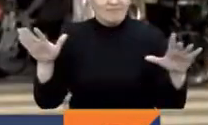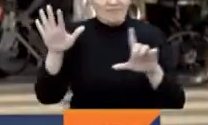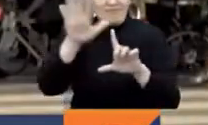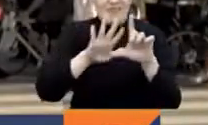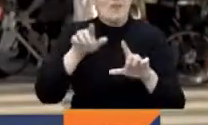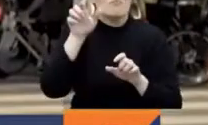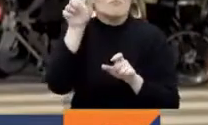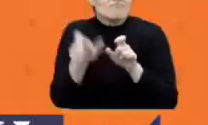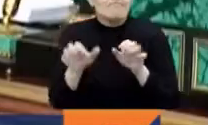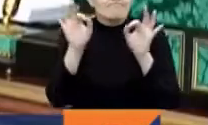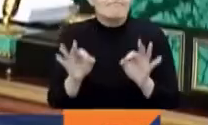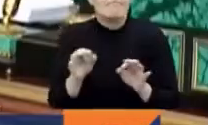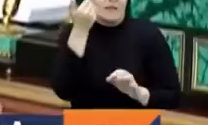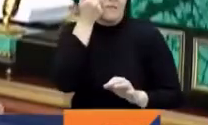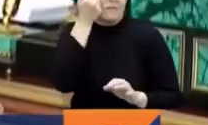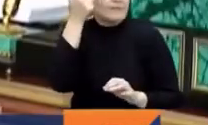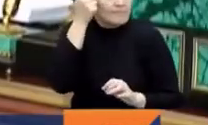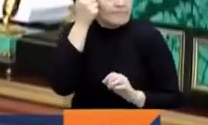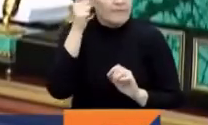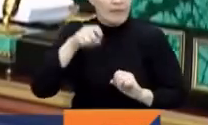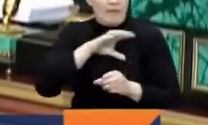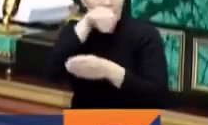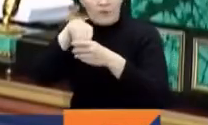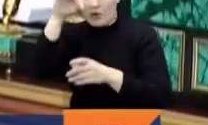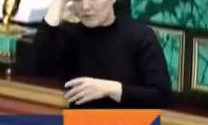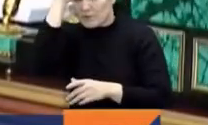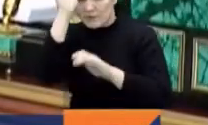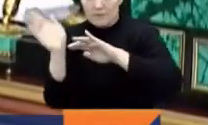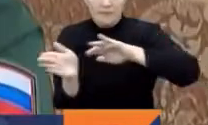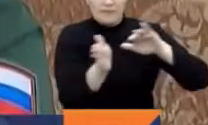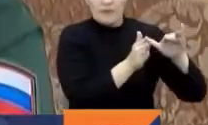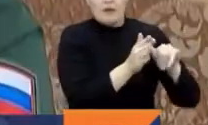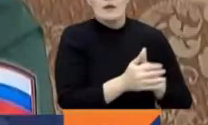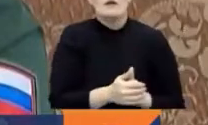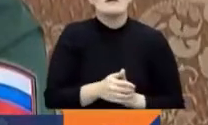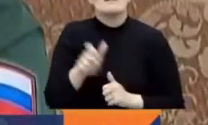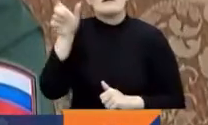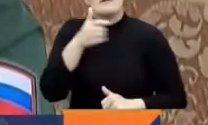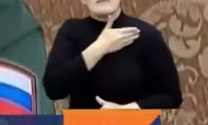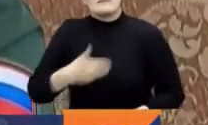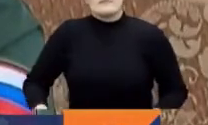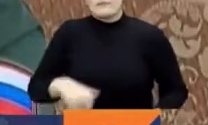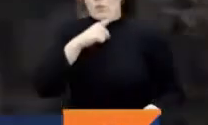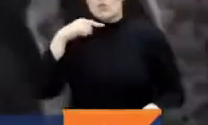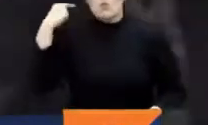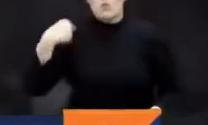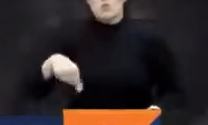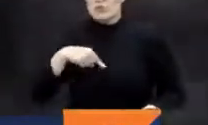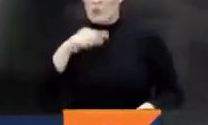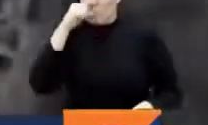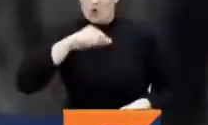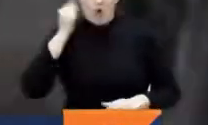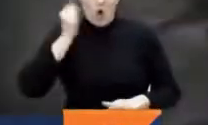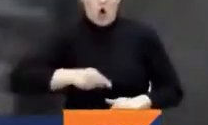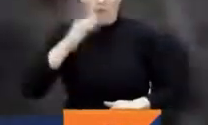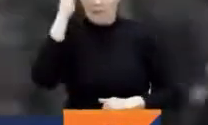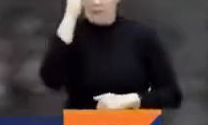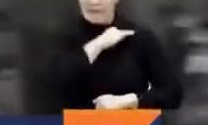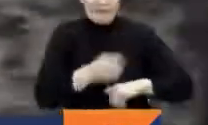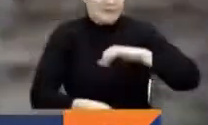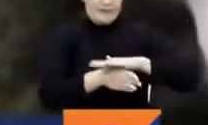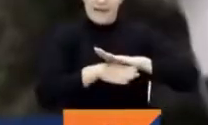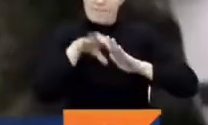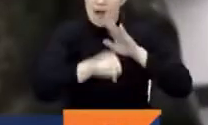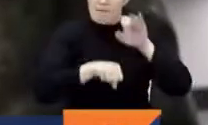psiquiátrica. El presidente ruso Vladimir Putin ordenó al ejército que prosiga la ofensiva en el este de Ucrania tras la caída